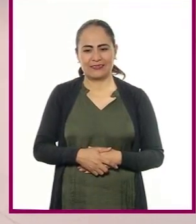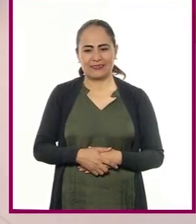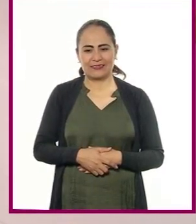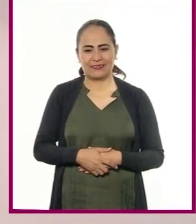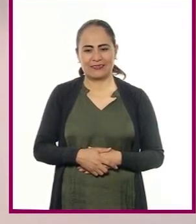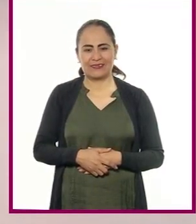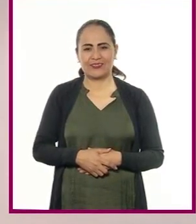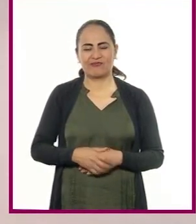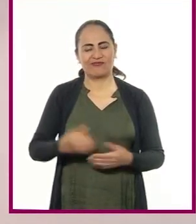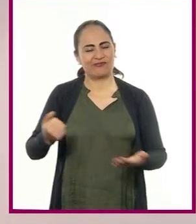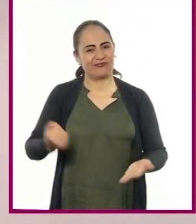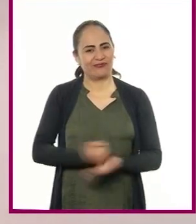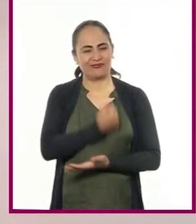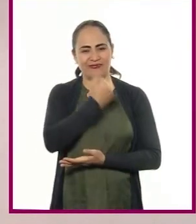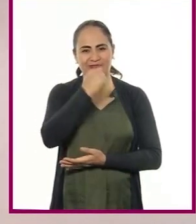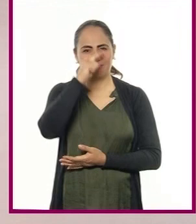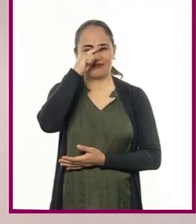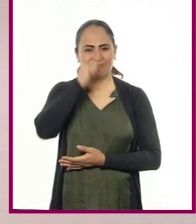¡Nada!